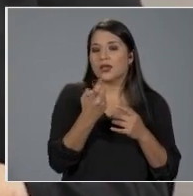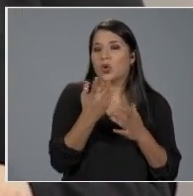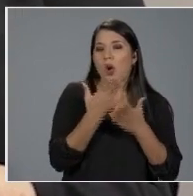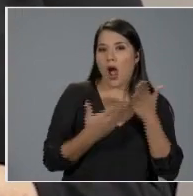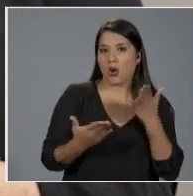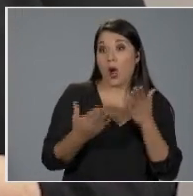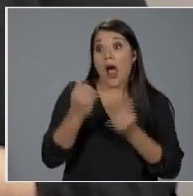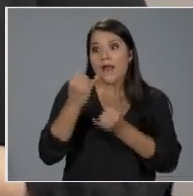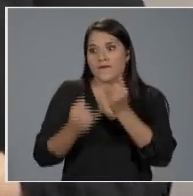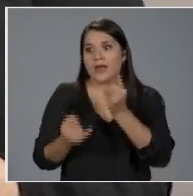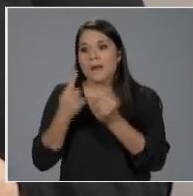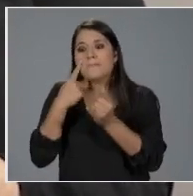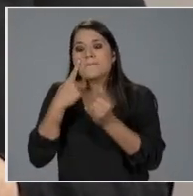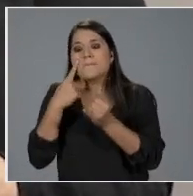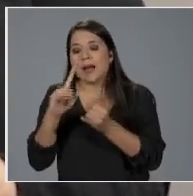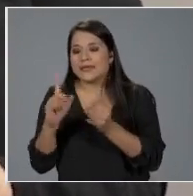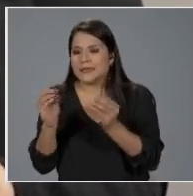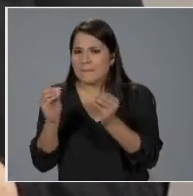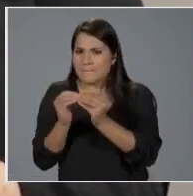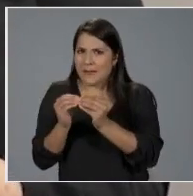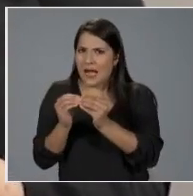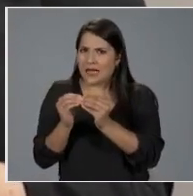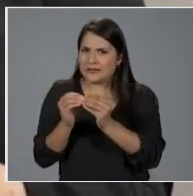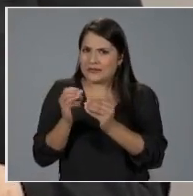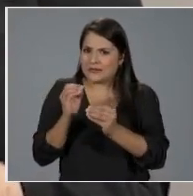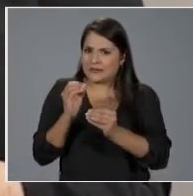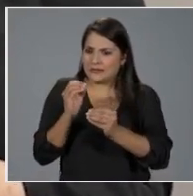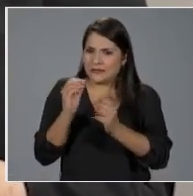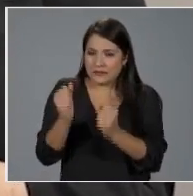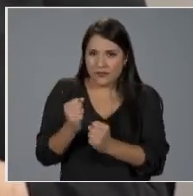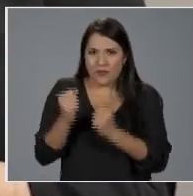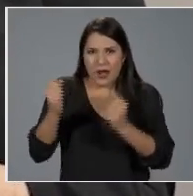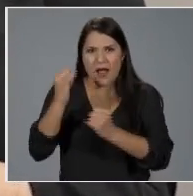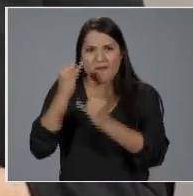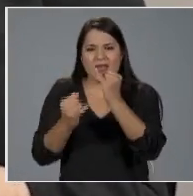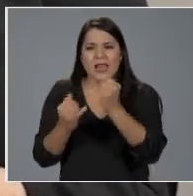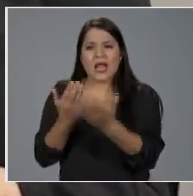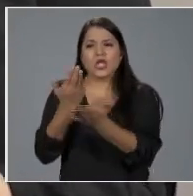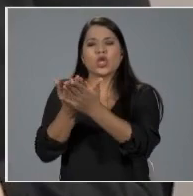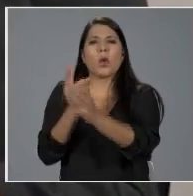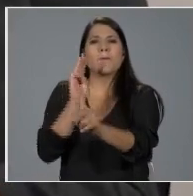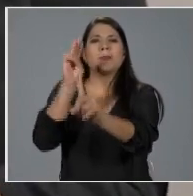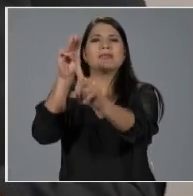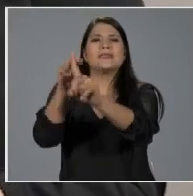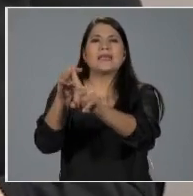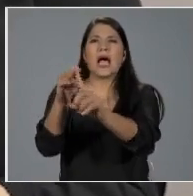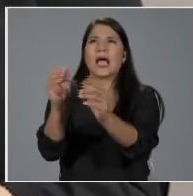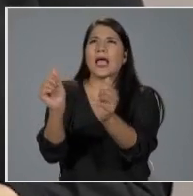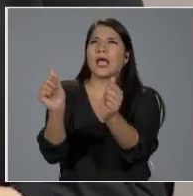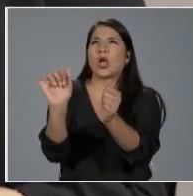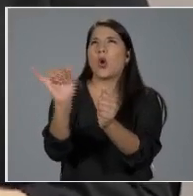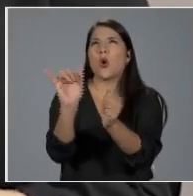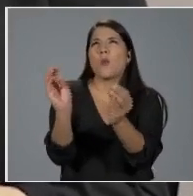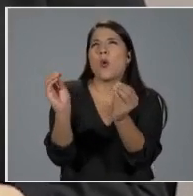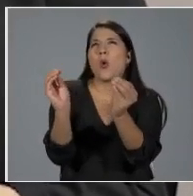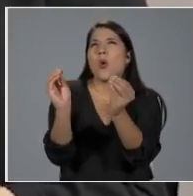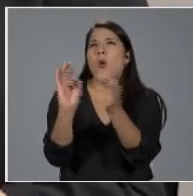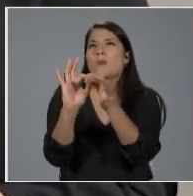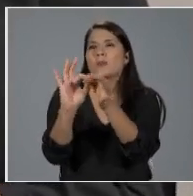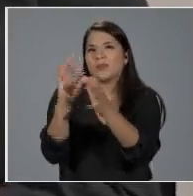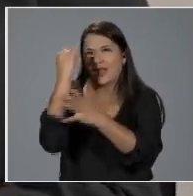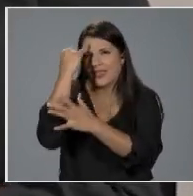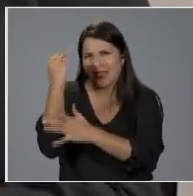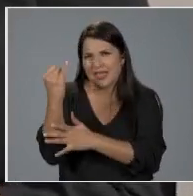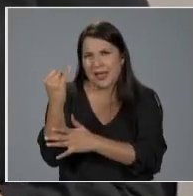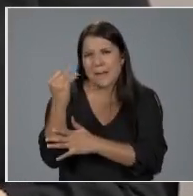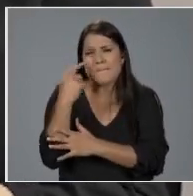contundente y da un mensaje un poco más ideológico, digamos, un poco más de... no sé cómo decirlo, el resto me pareció